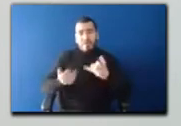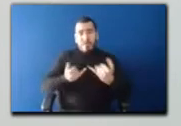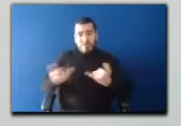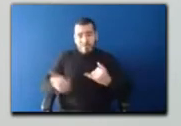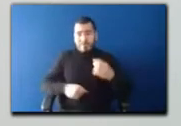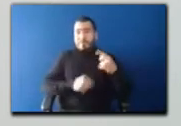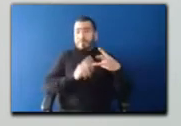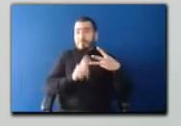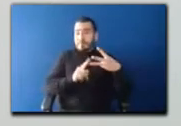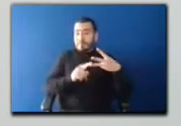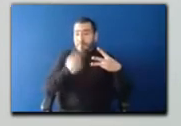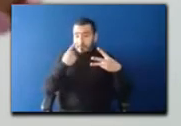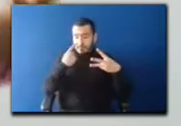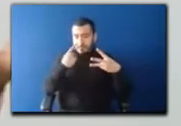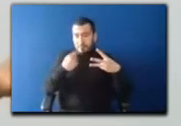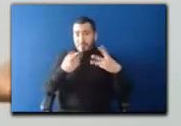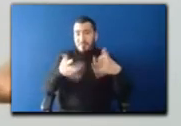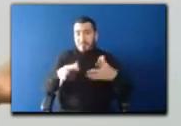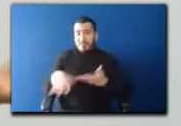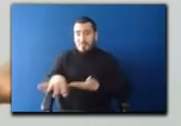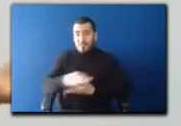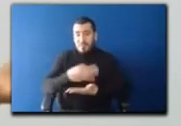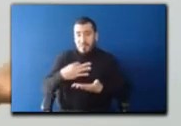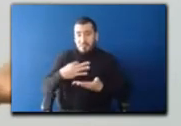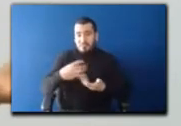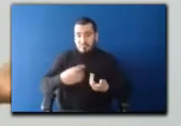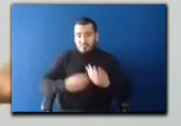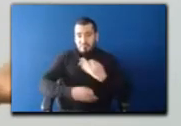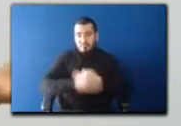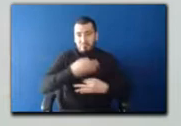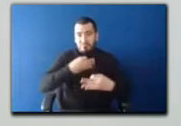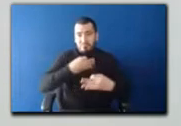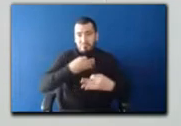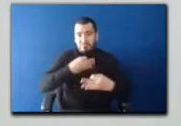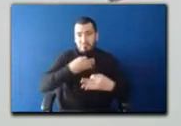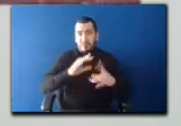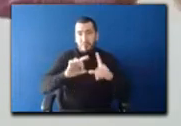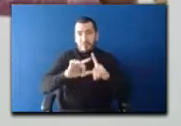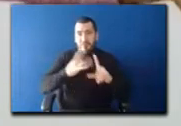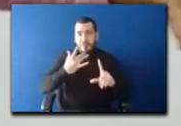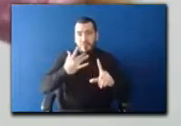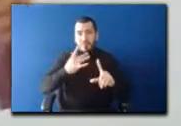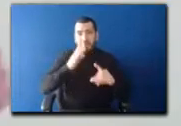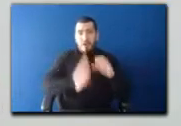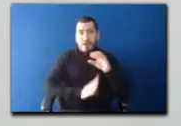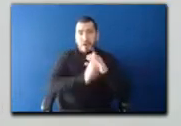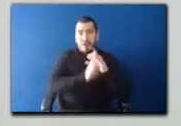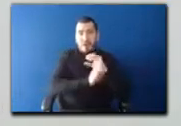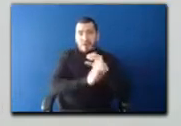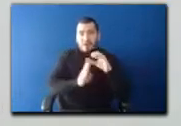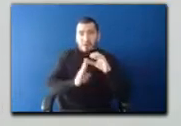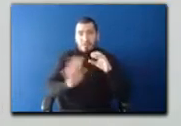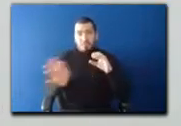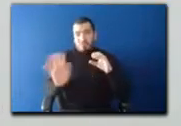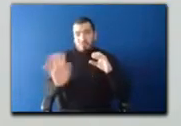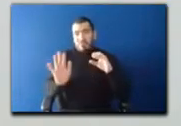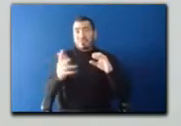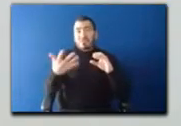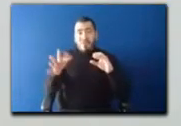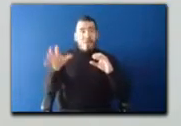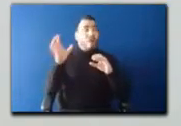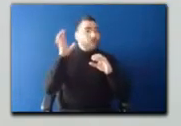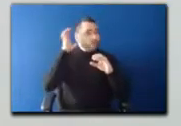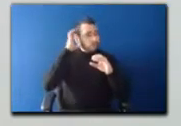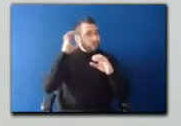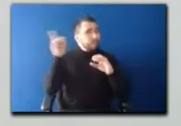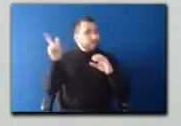pasa porque la moneda ya va a ser virtual. No estoy diciendo que los criptoactivos van a tomar la forma, ok, ya nos contaron realmente qué está pasando en China y cómo se